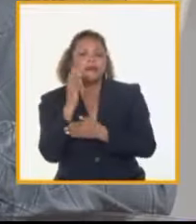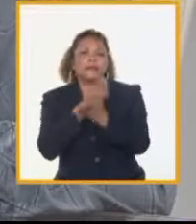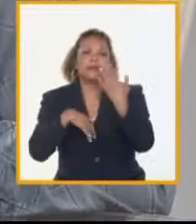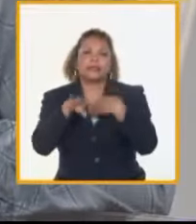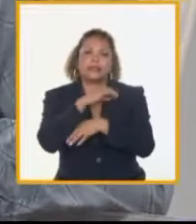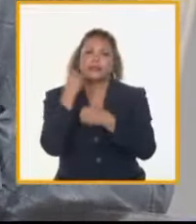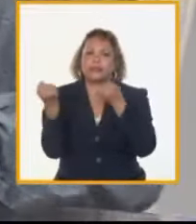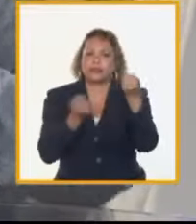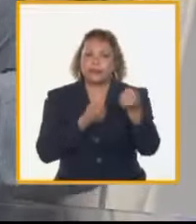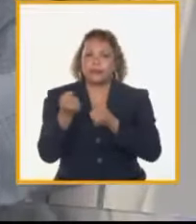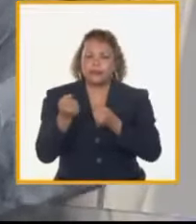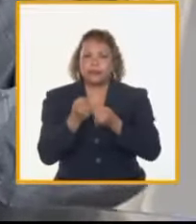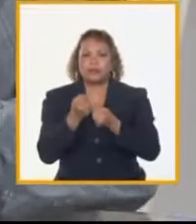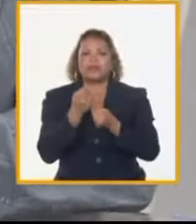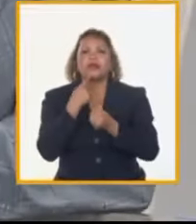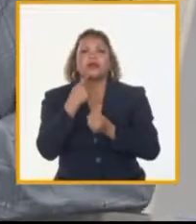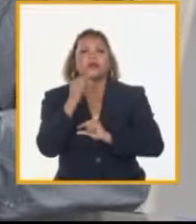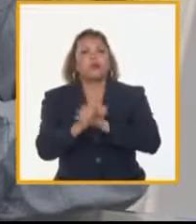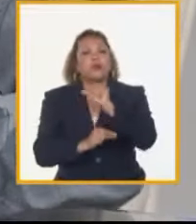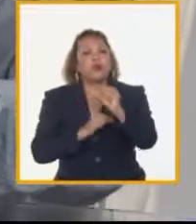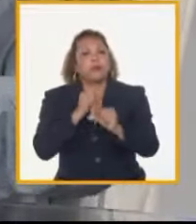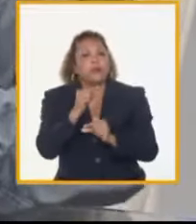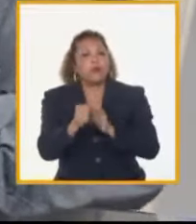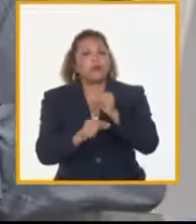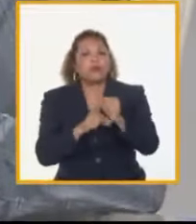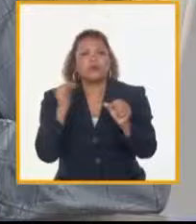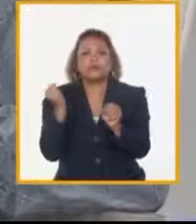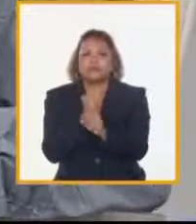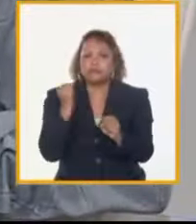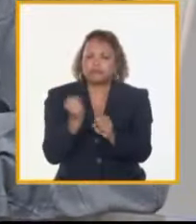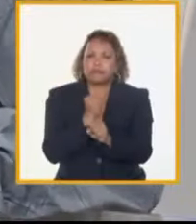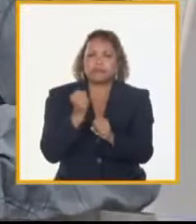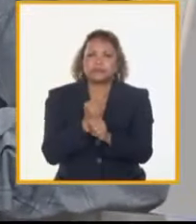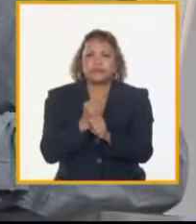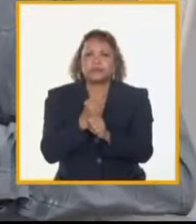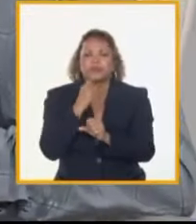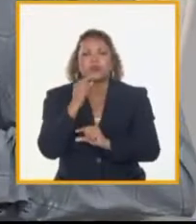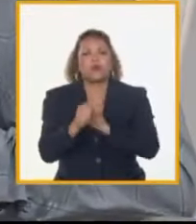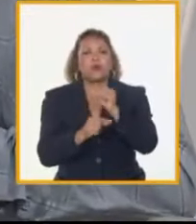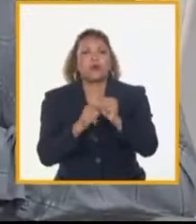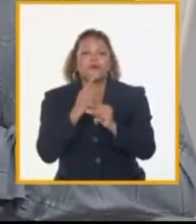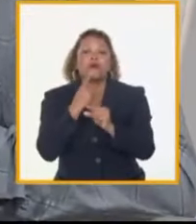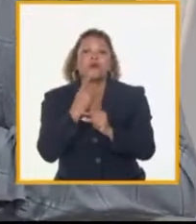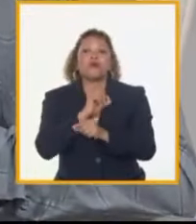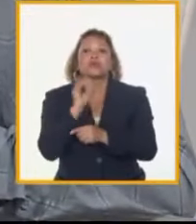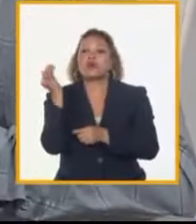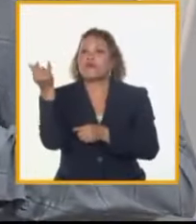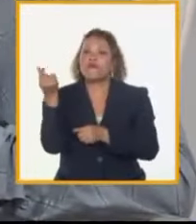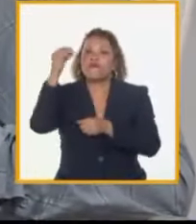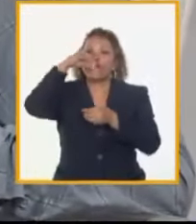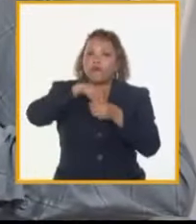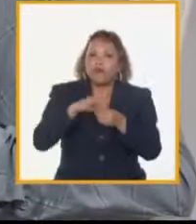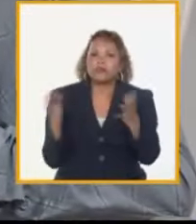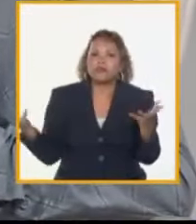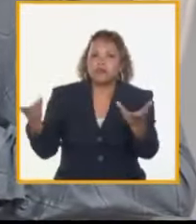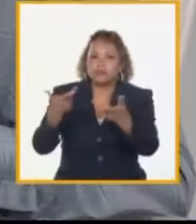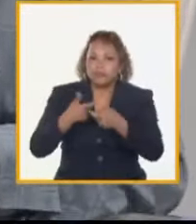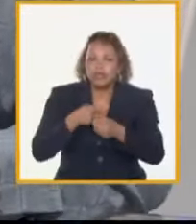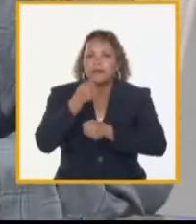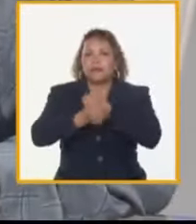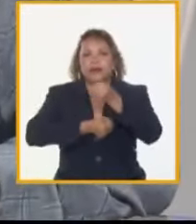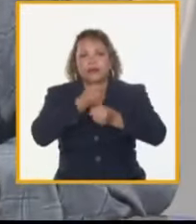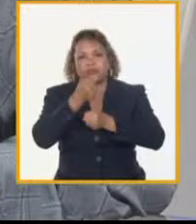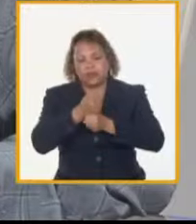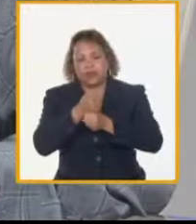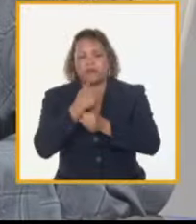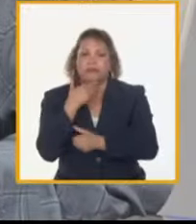el SIGMA, que se han ido acercando y que estamos tratando de lograr fondos que se utilicen del Fondo del Clima, y